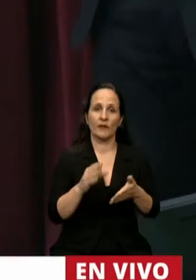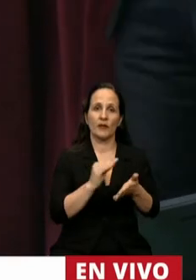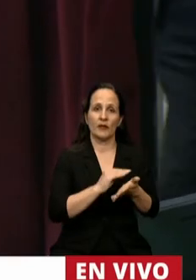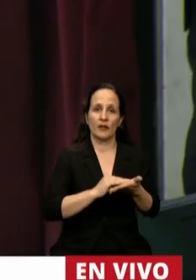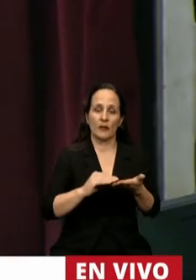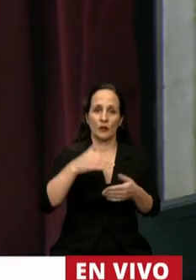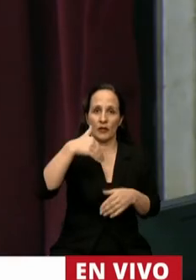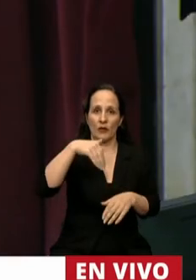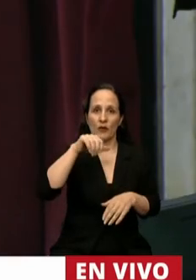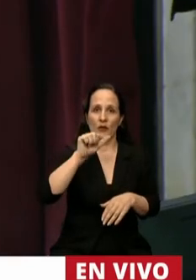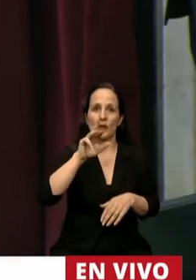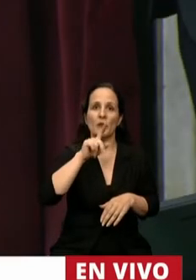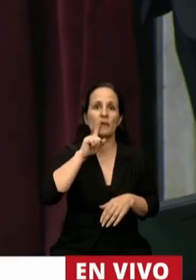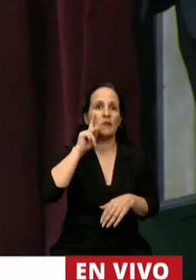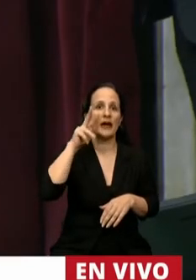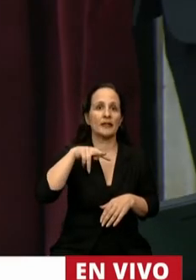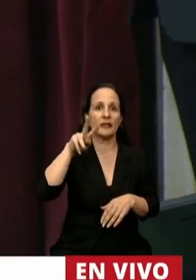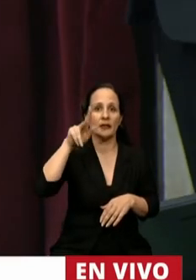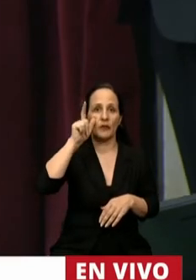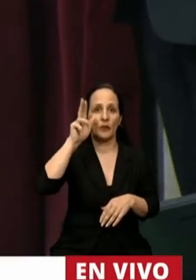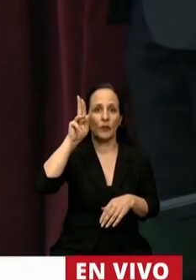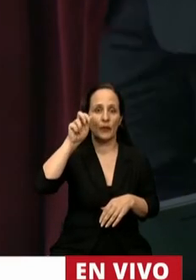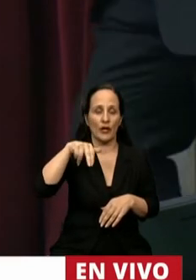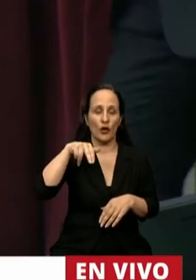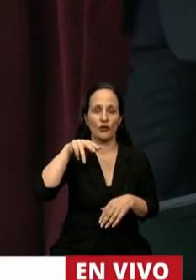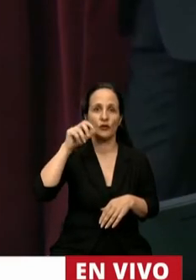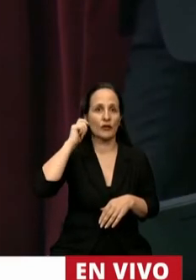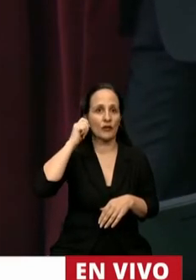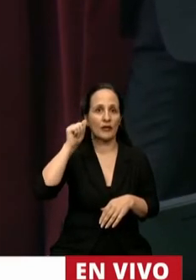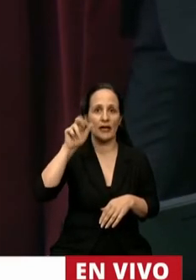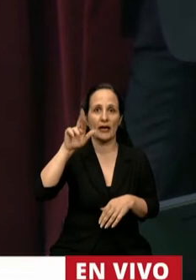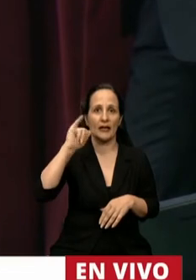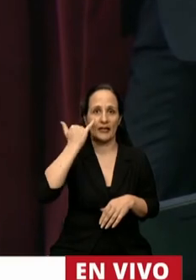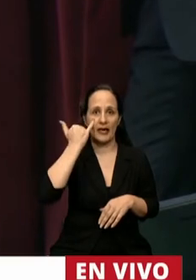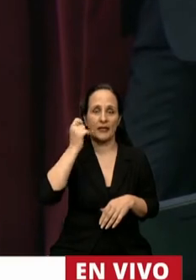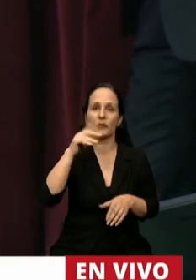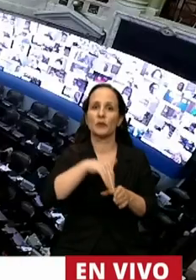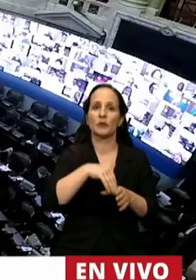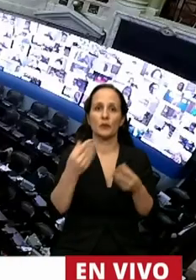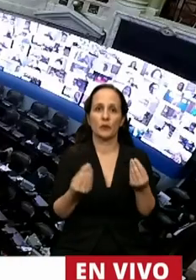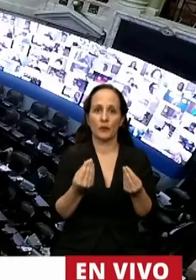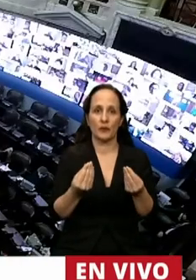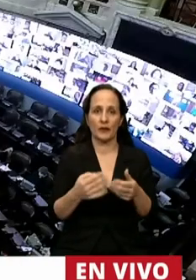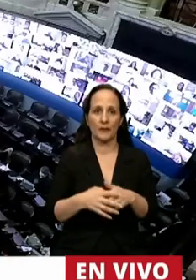Diputado Martín Verón Garay, para indicar el sentido de su voto.